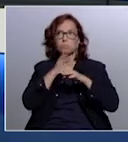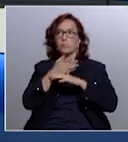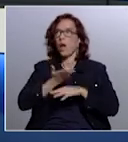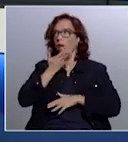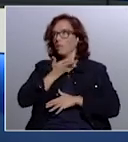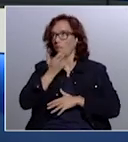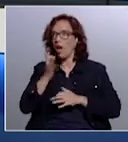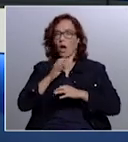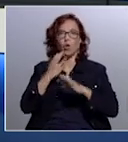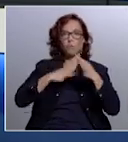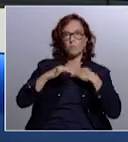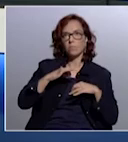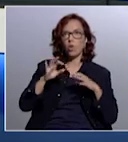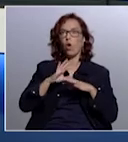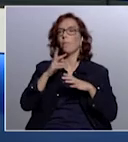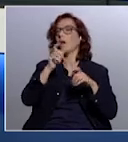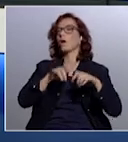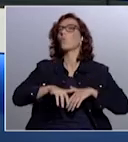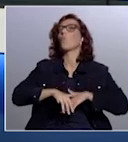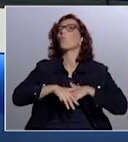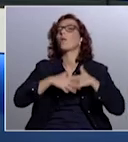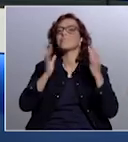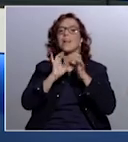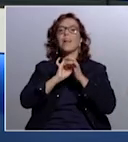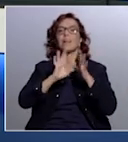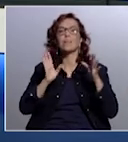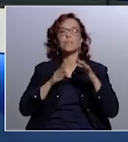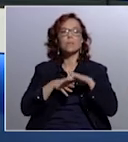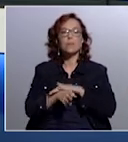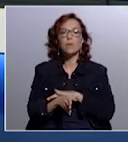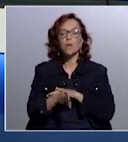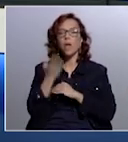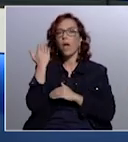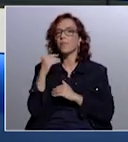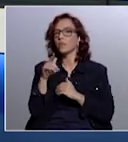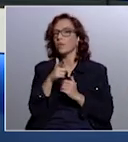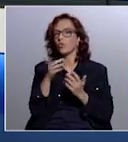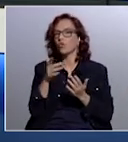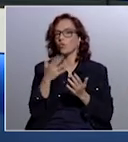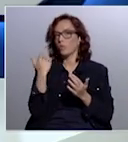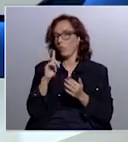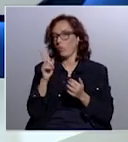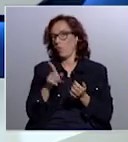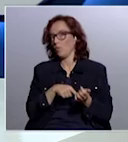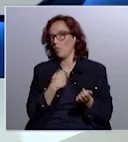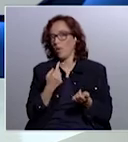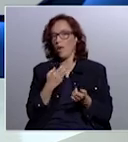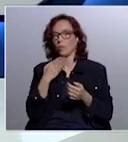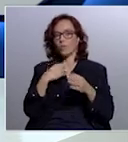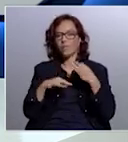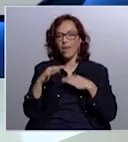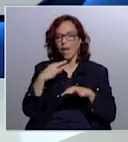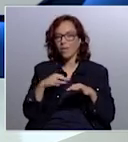eso para popularizar o para que ingresen espectáculos que antes no era alondra adicional o lo habitual en un teatro